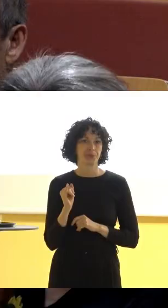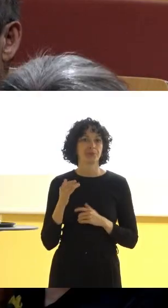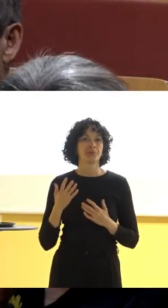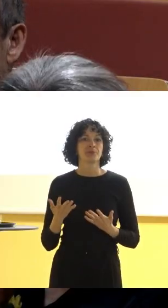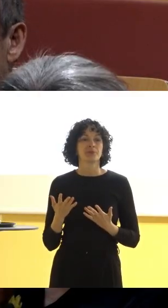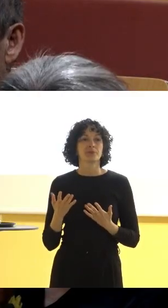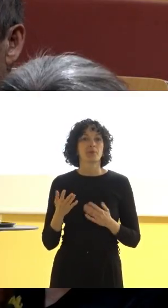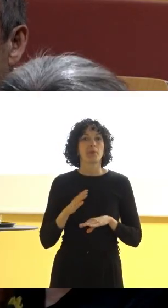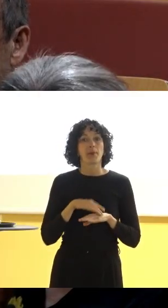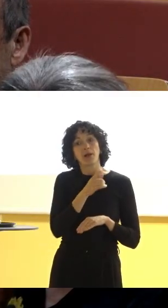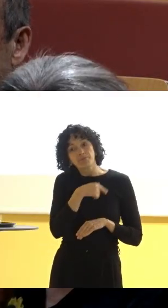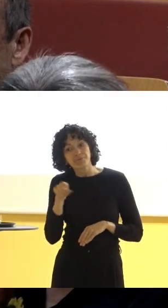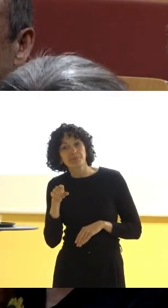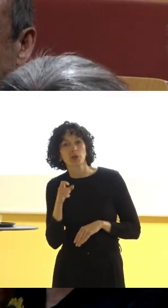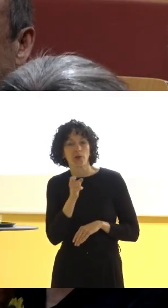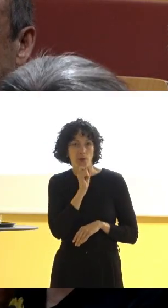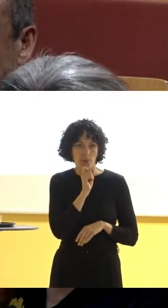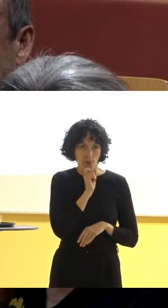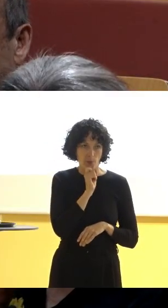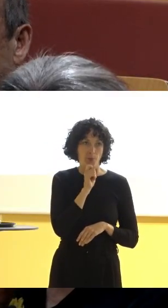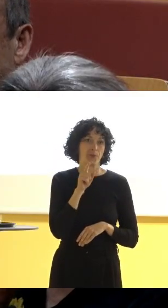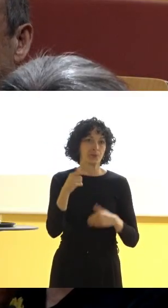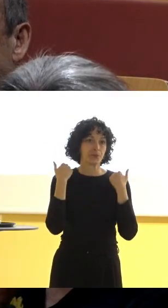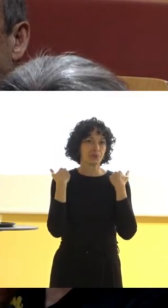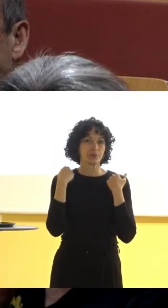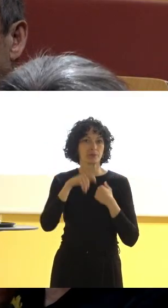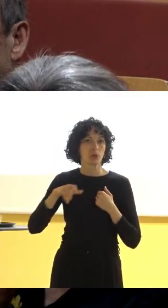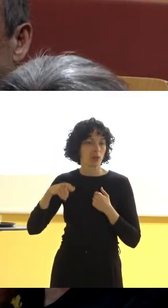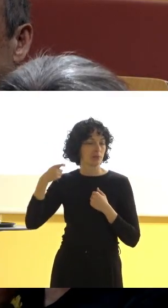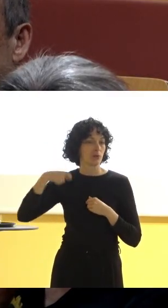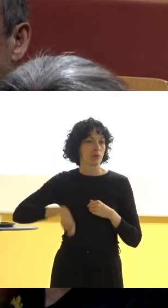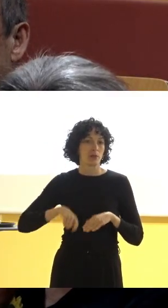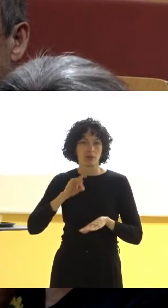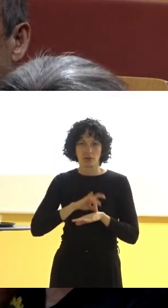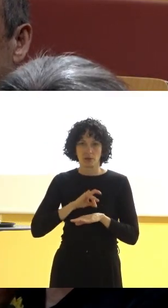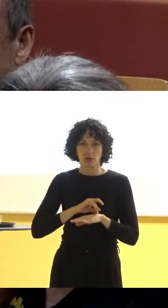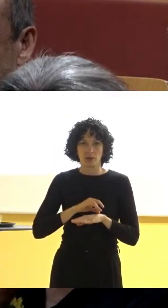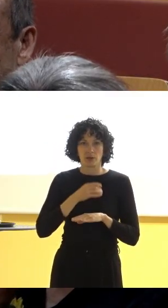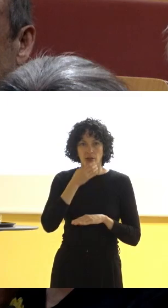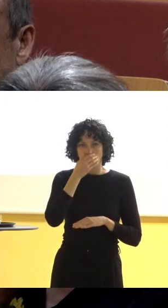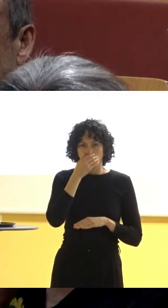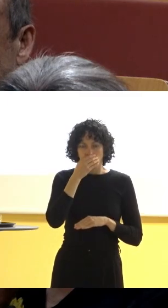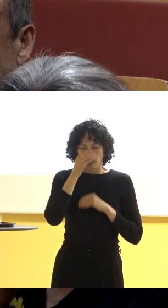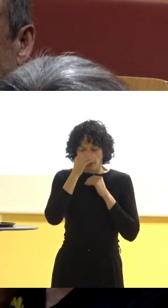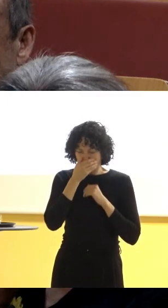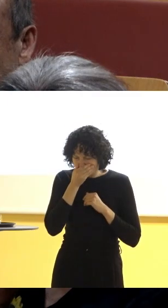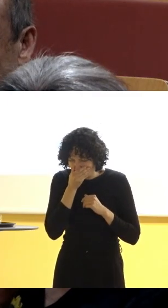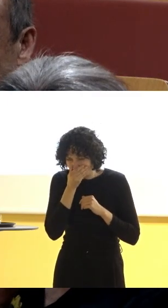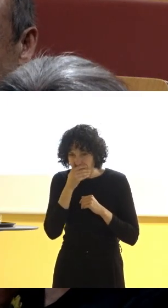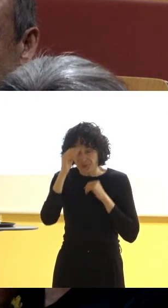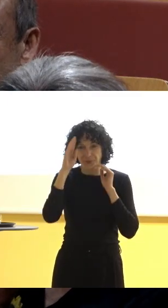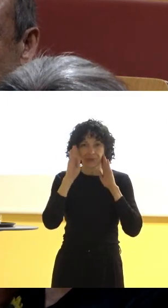la forma de derivación pues es por parte precisamente de los profesionales sanitarios, ya sea desde atención primaria o